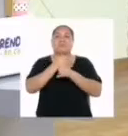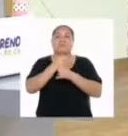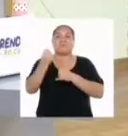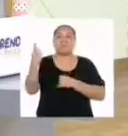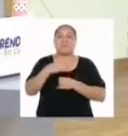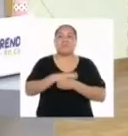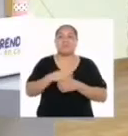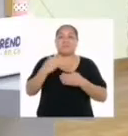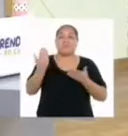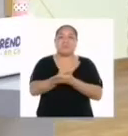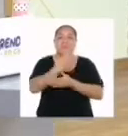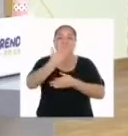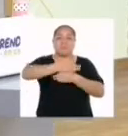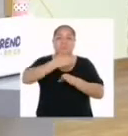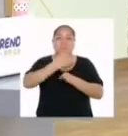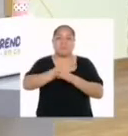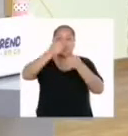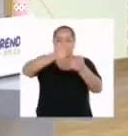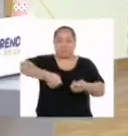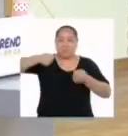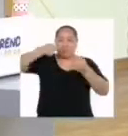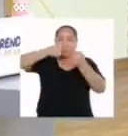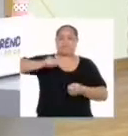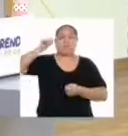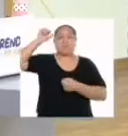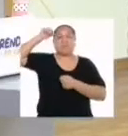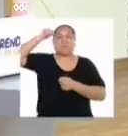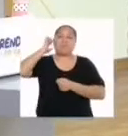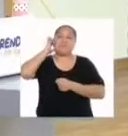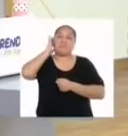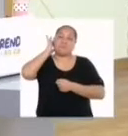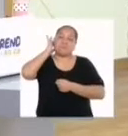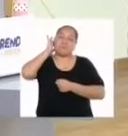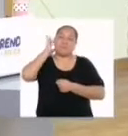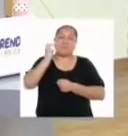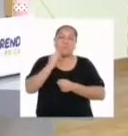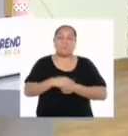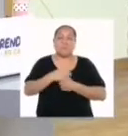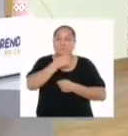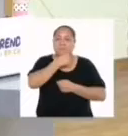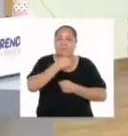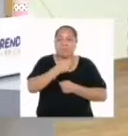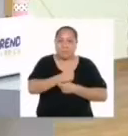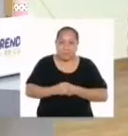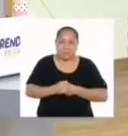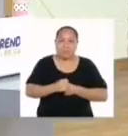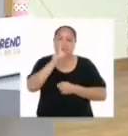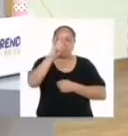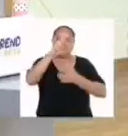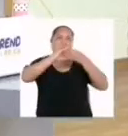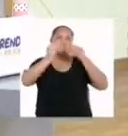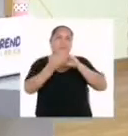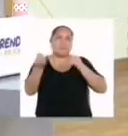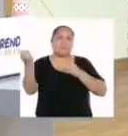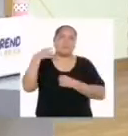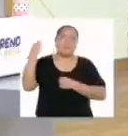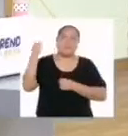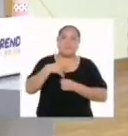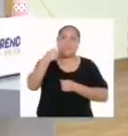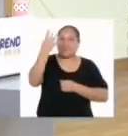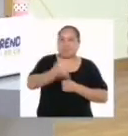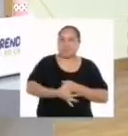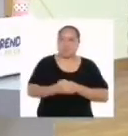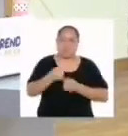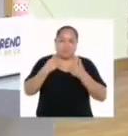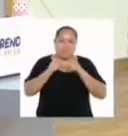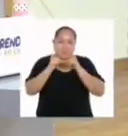sobre el nuevo ciclo agrícola, porque me recuerda a mis abuelos y a sus cientos de historias, sobre todo una en particular, que es verdadera y